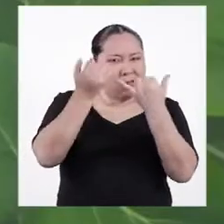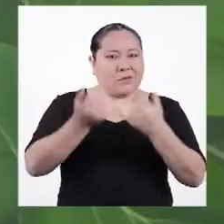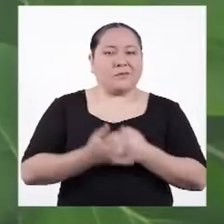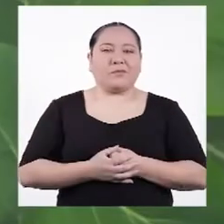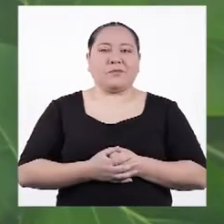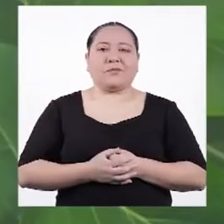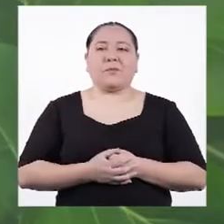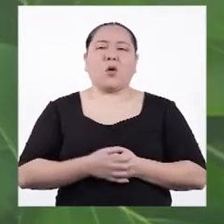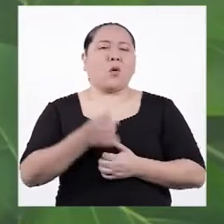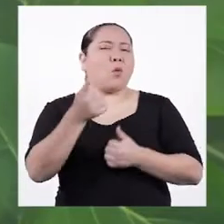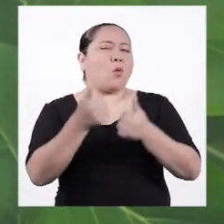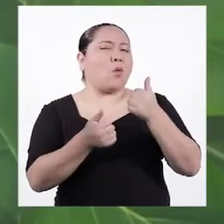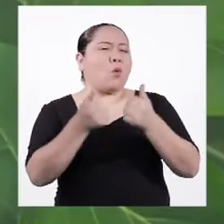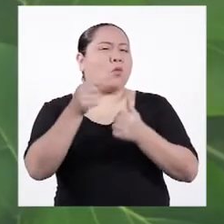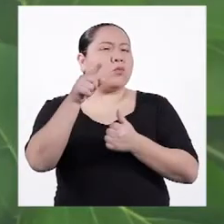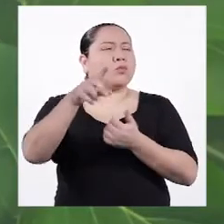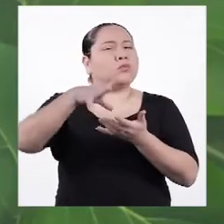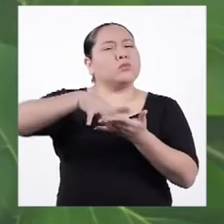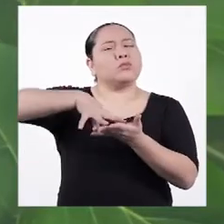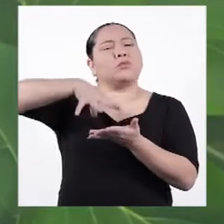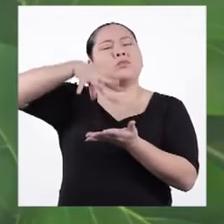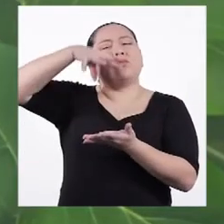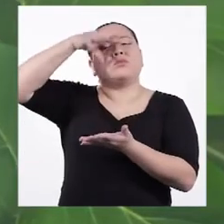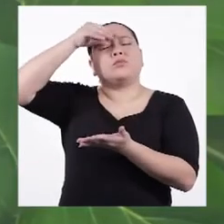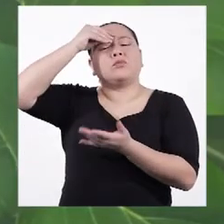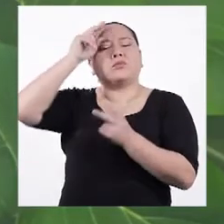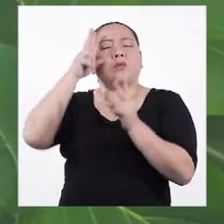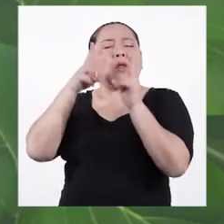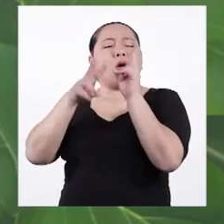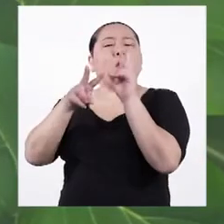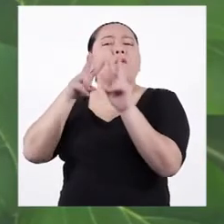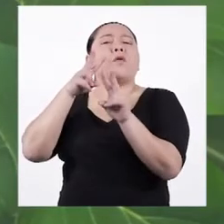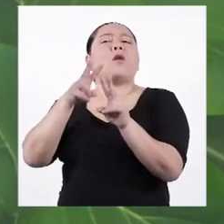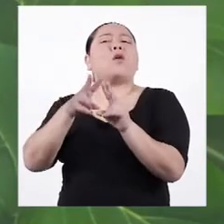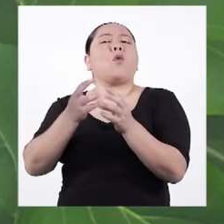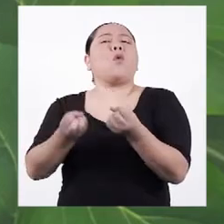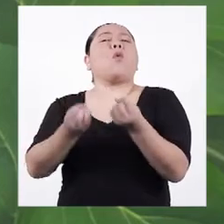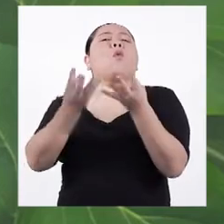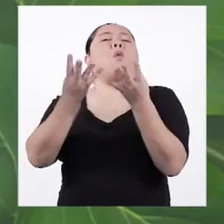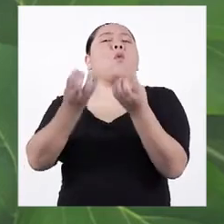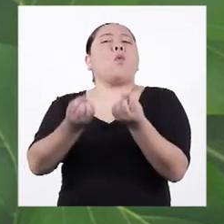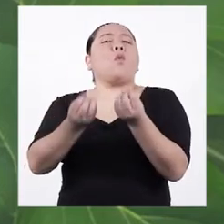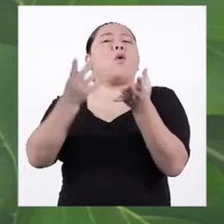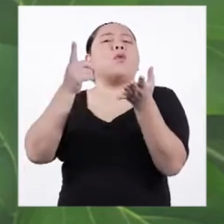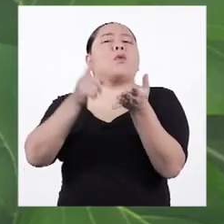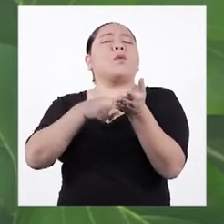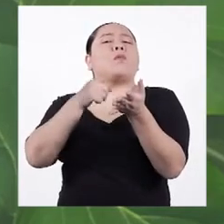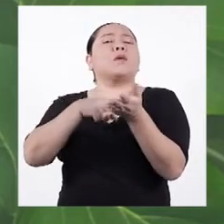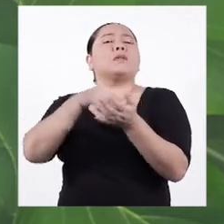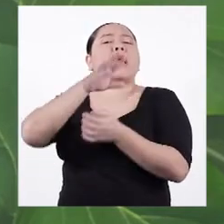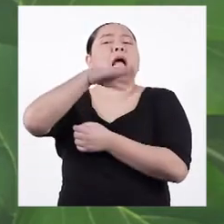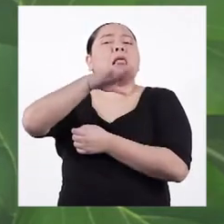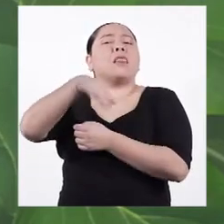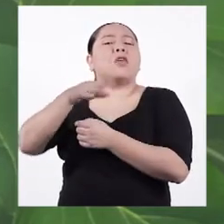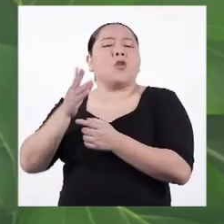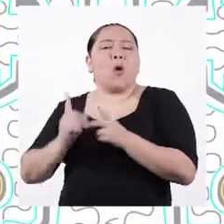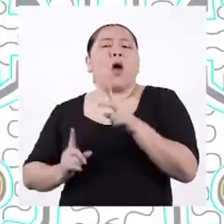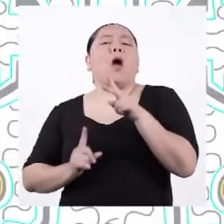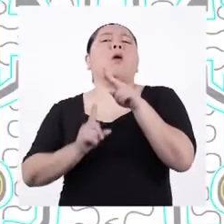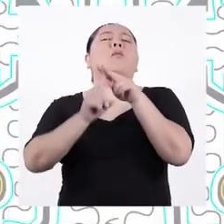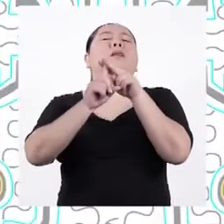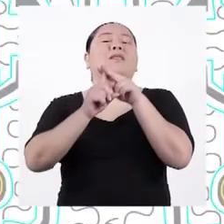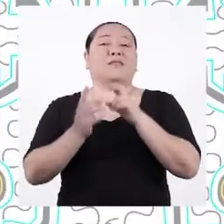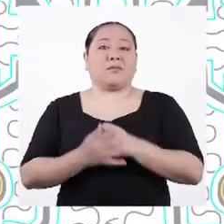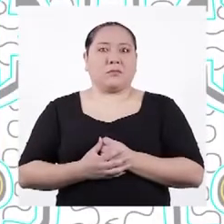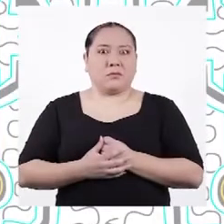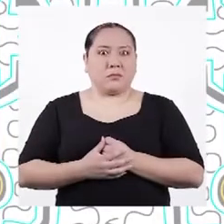De probabilidad aprenderemos para ver con qué frecuencia a El Niño tendremos. Eso